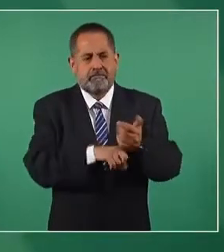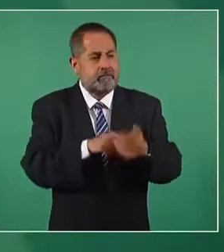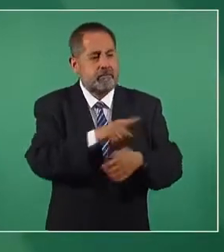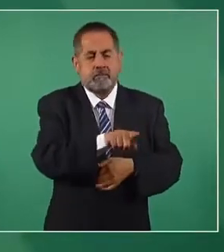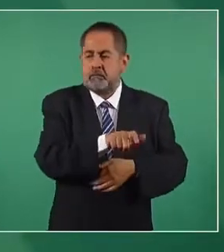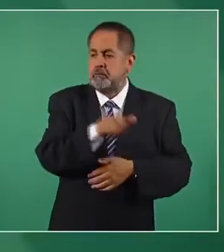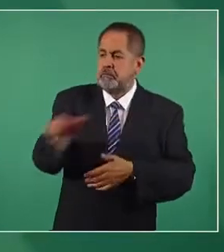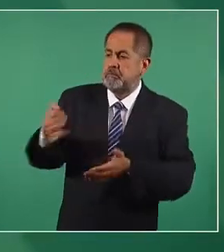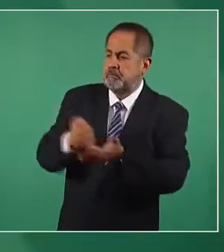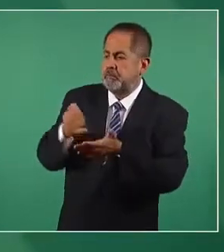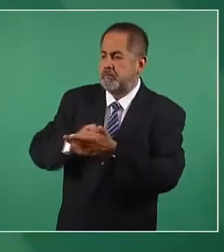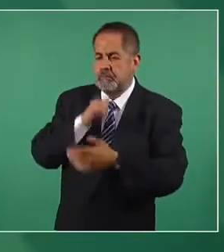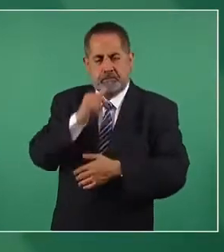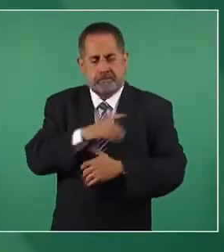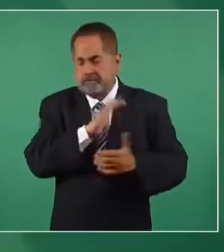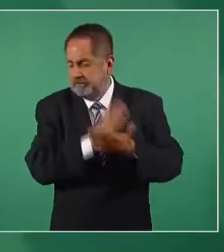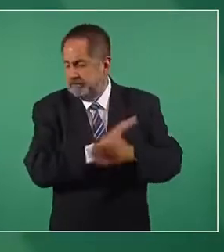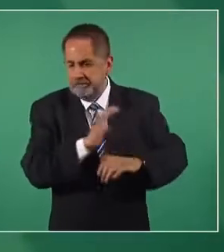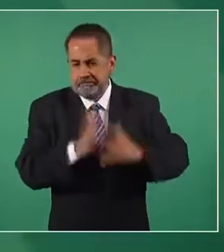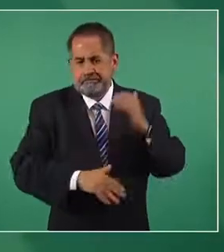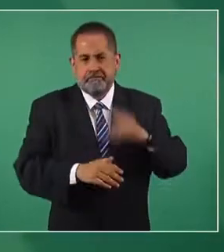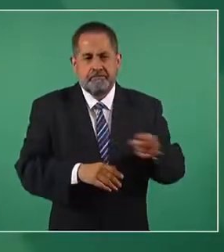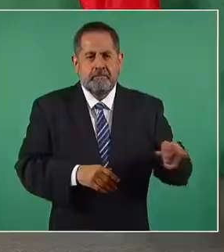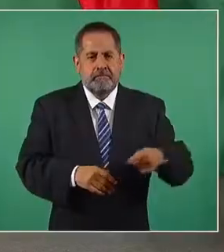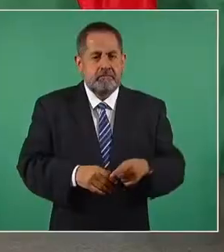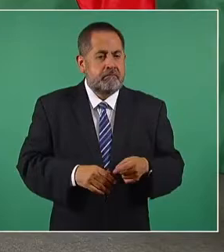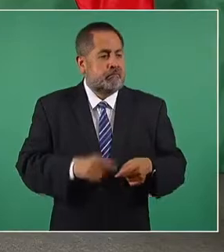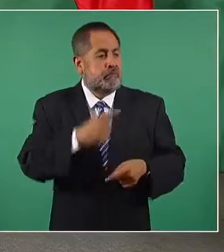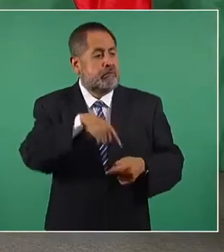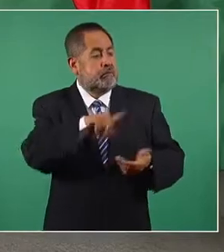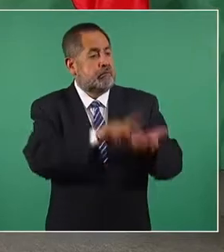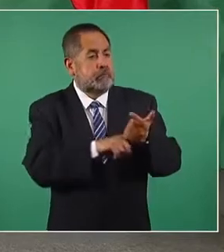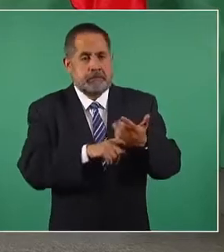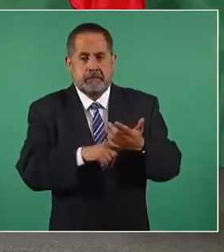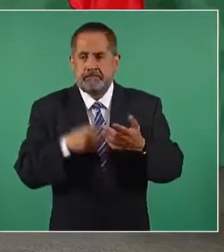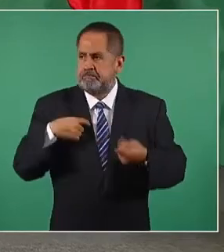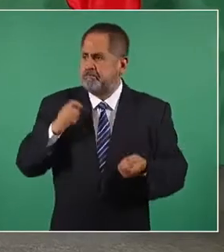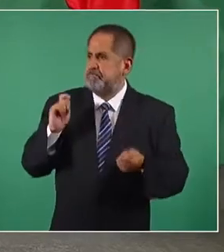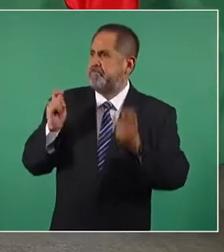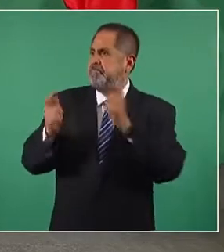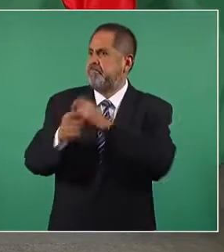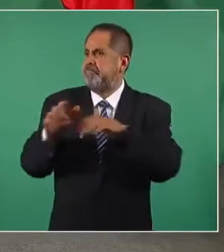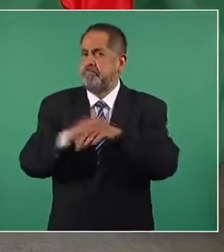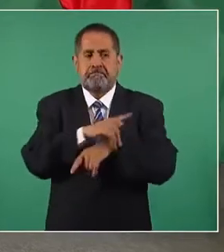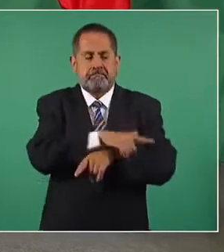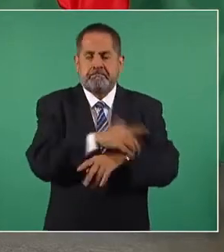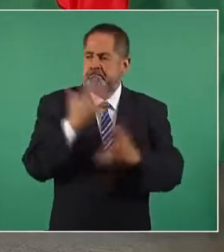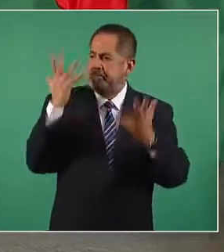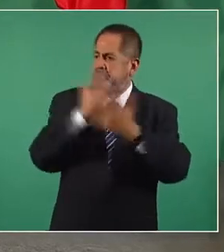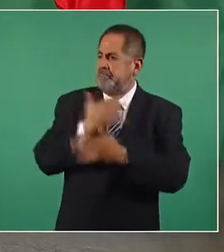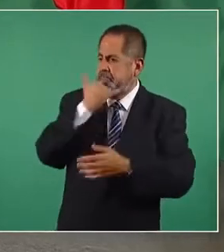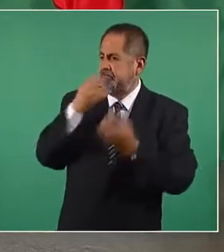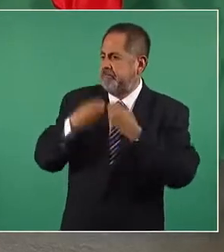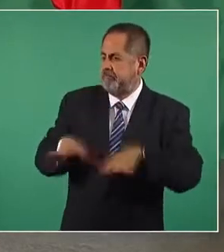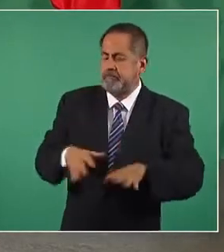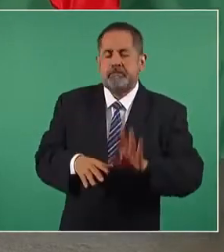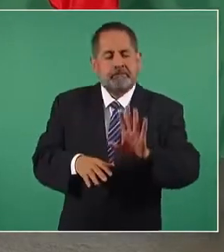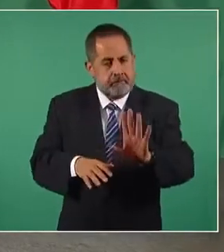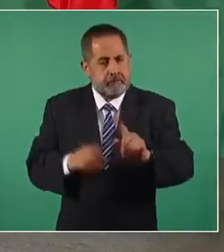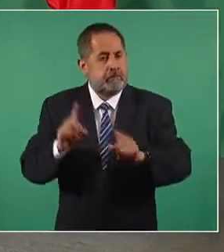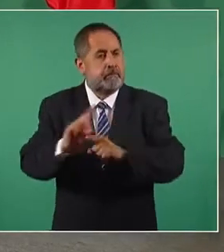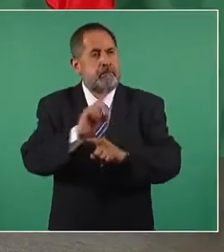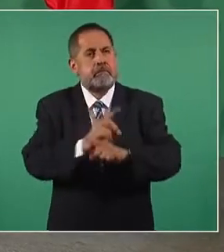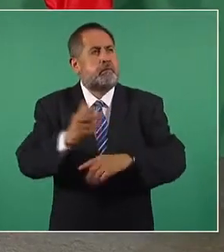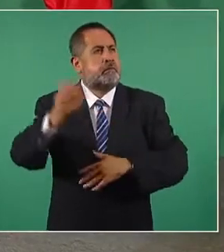pagaban impuestos, de todos los que se sientan afectados con la transformación. Pero desde